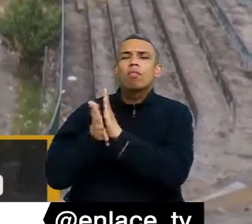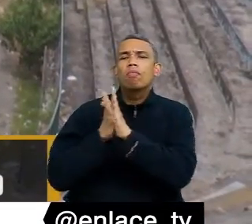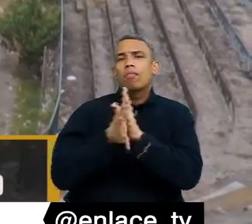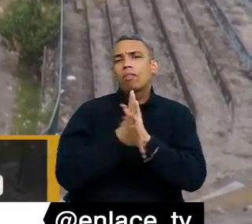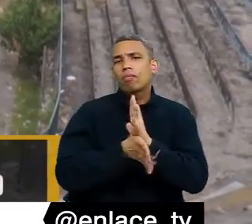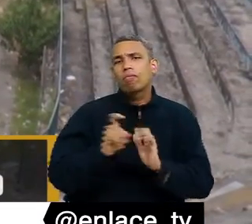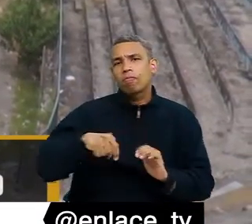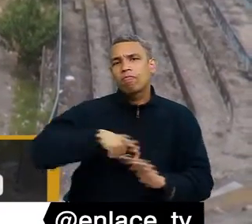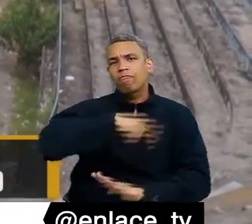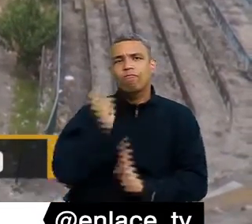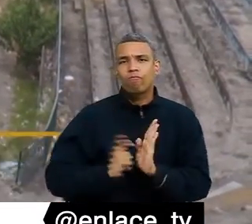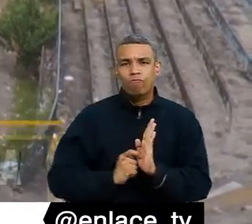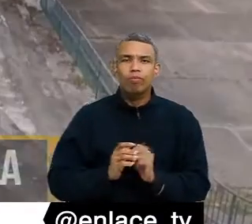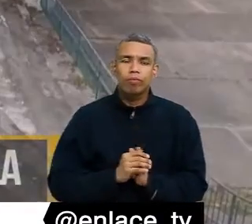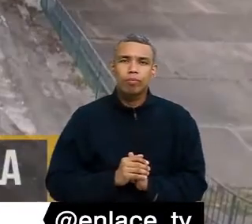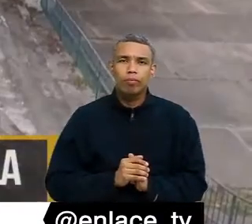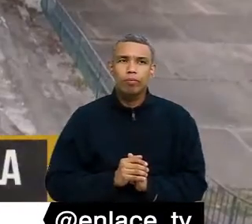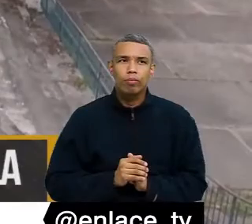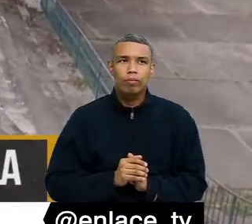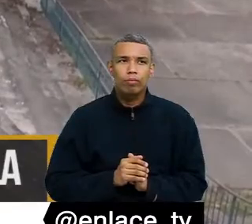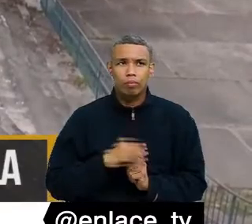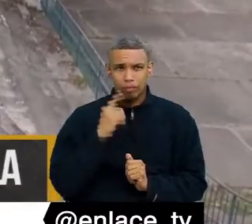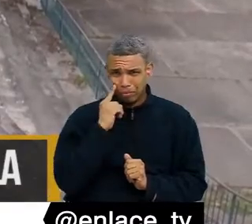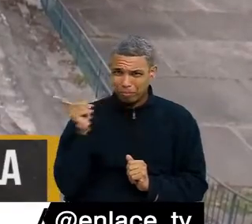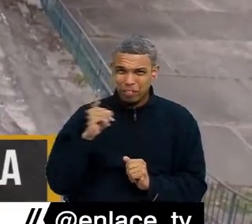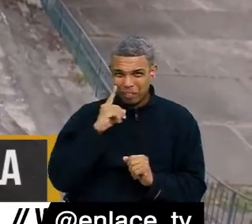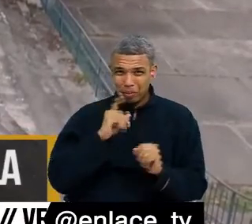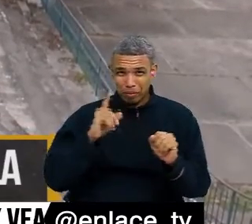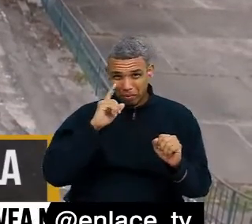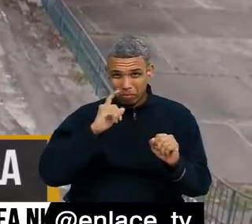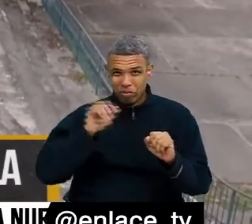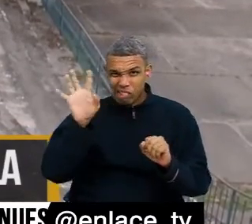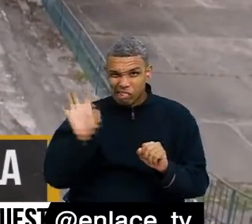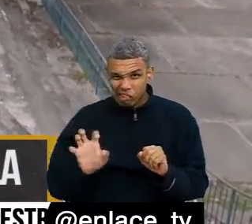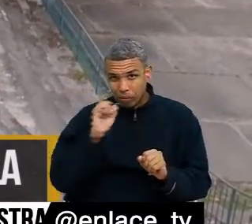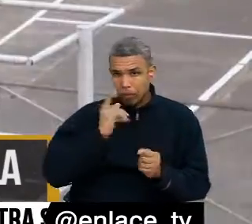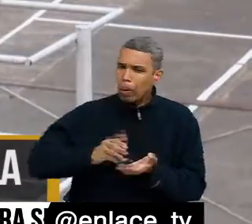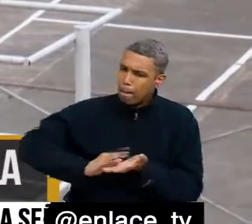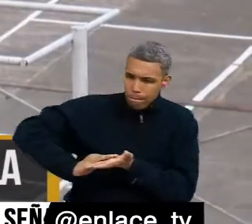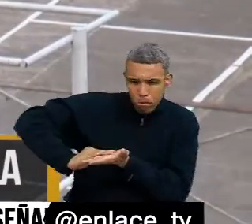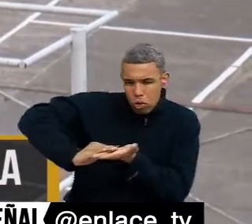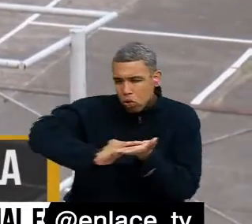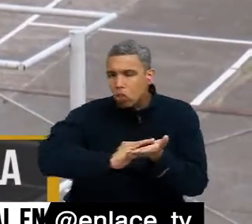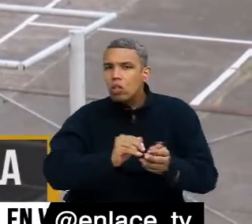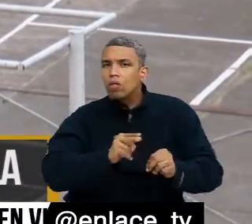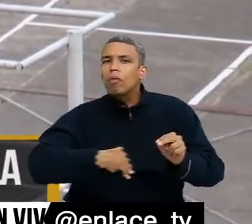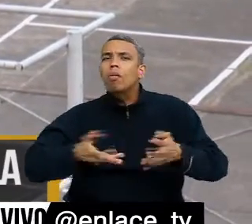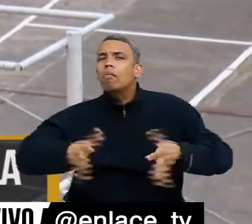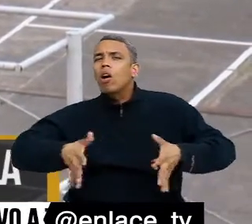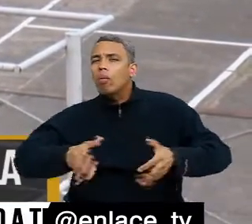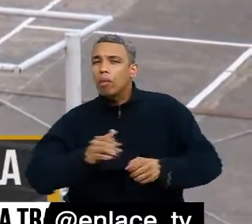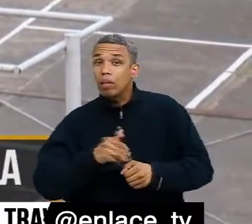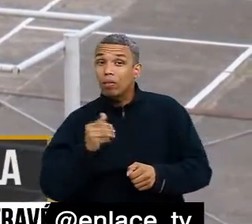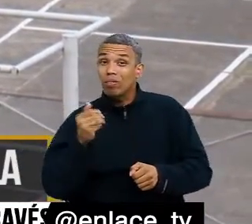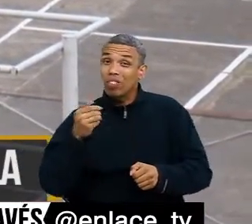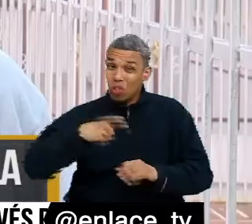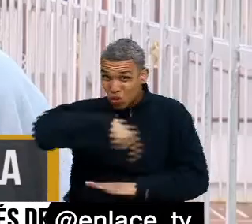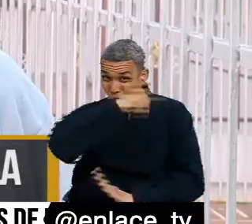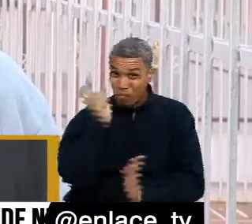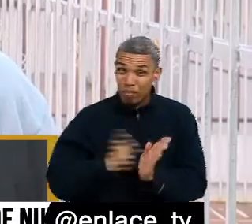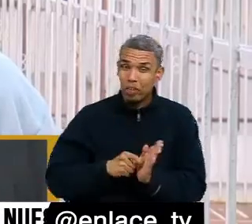con autoridades locales socializan las obras de remodelación del polideportivo Blanca Durán de Padilla, trabajos que tienen un costo superior a los 3.000 millones de